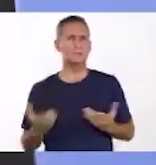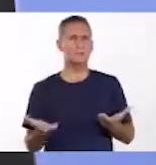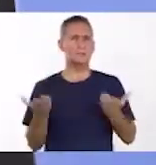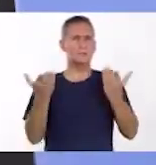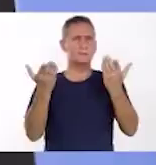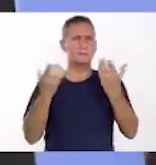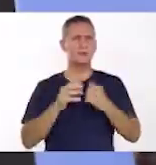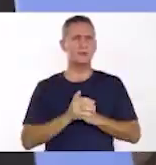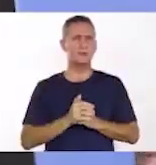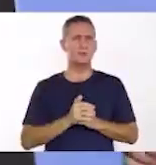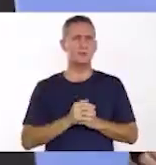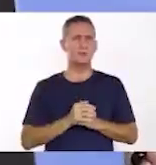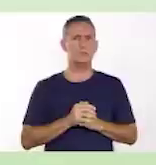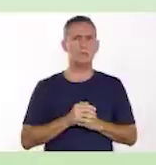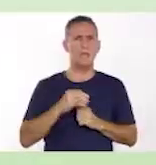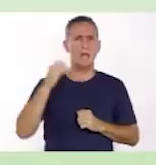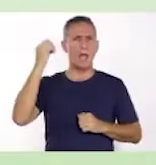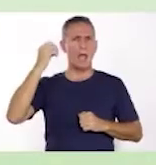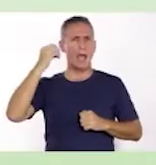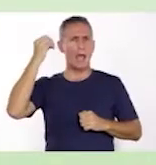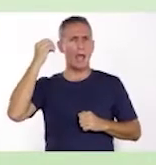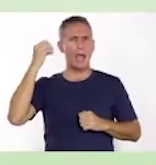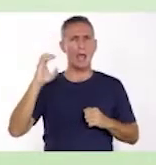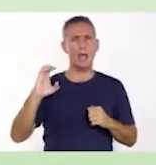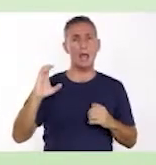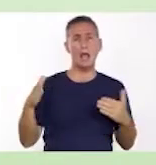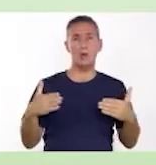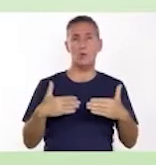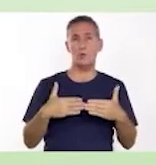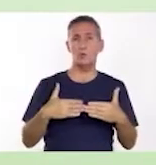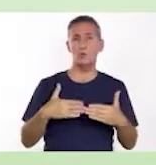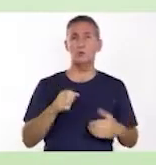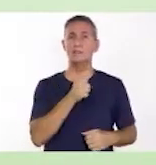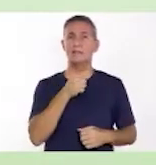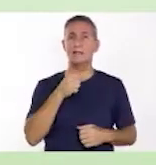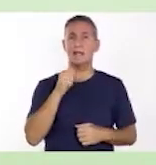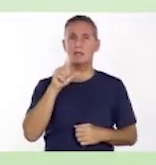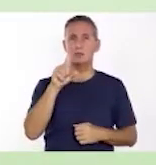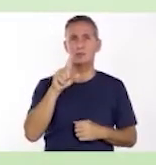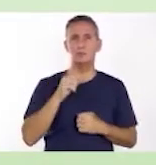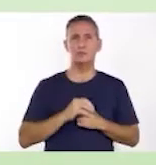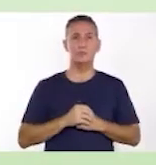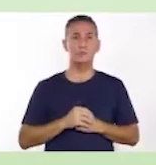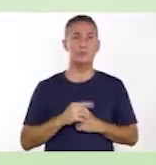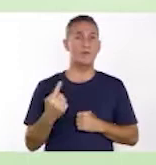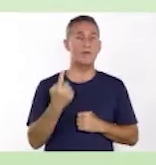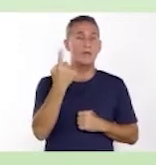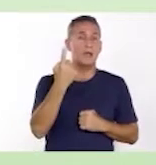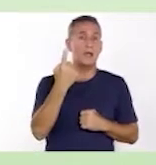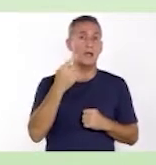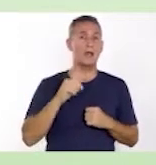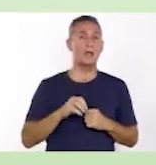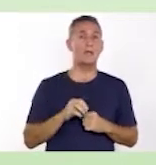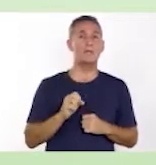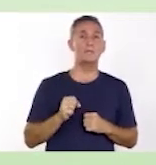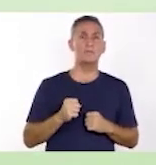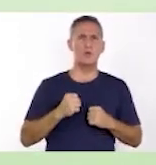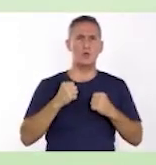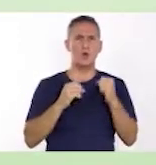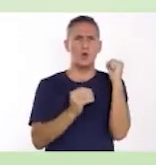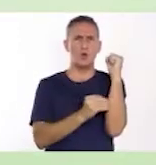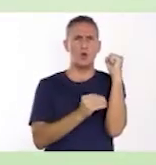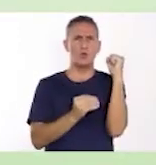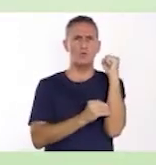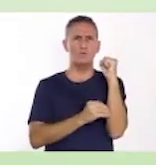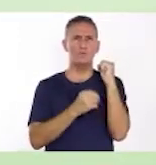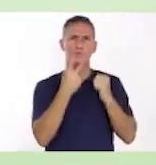desarrollo con el análisis y conclusión del canto 1. En primer lugar, se da una fuerte